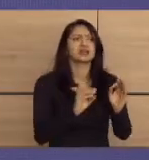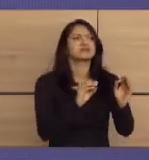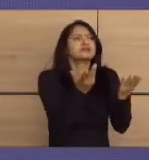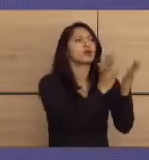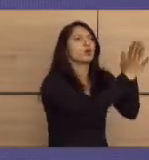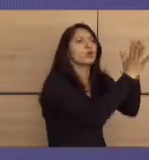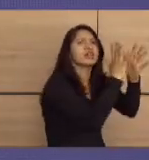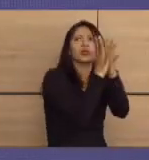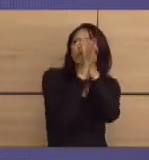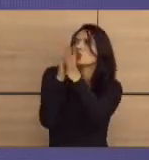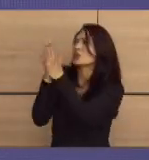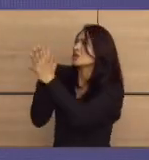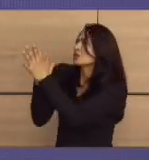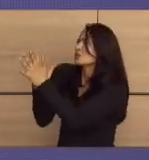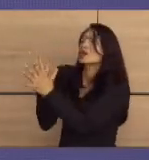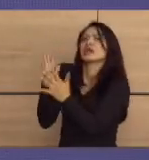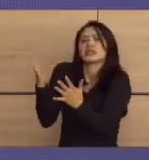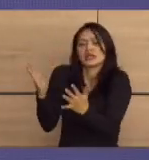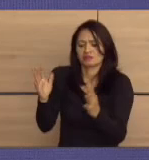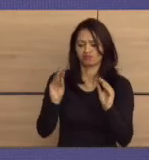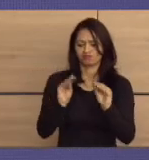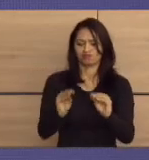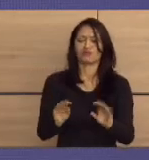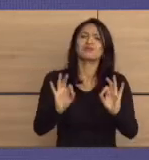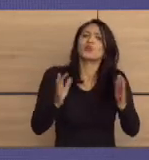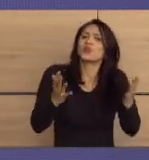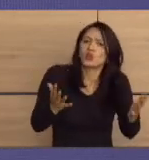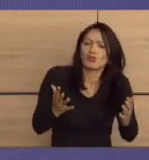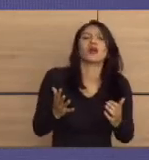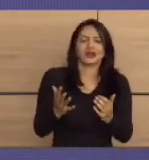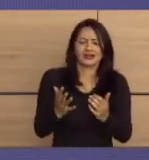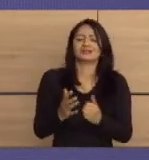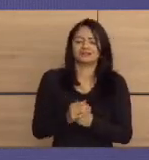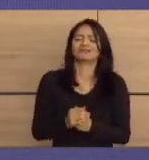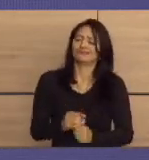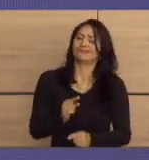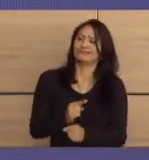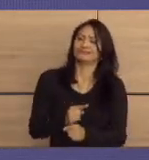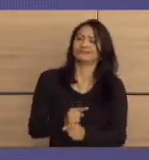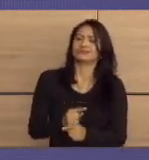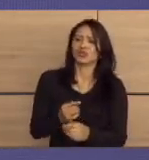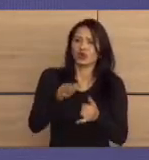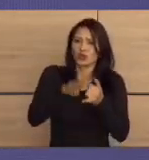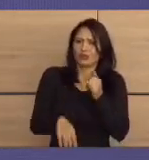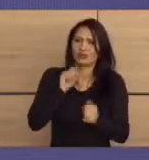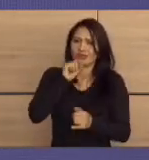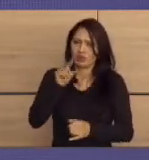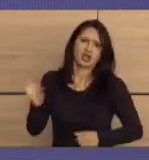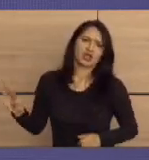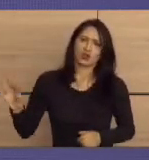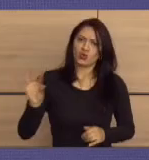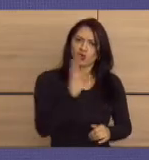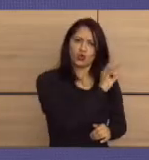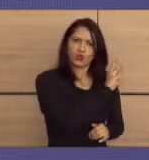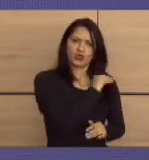y el rigor al momento de construir los proyectos de la escuela. Así que ya nos va dando puntadas de lo que va a ser la última pregunta a todos, no me